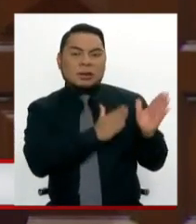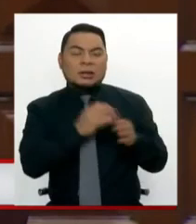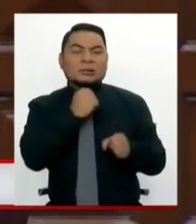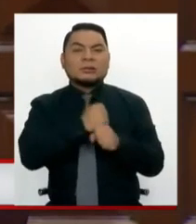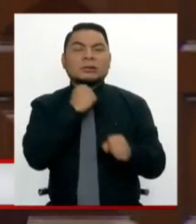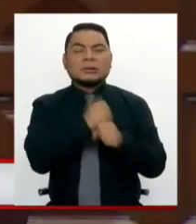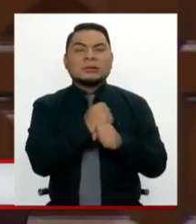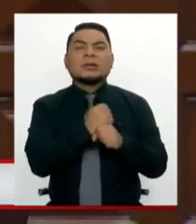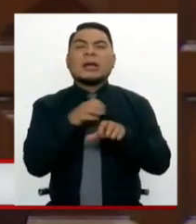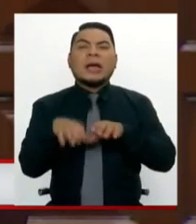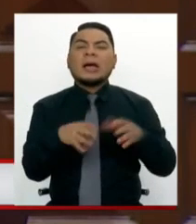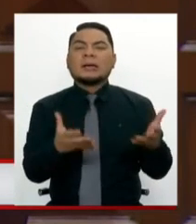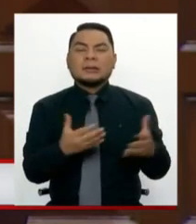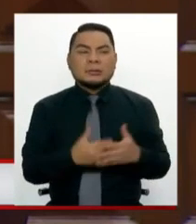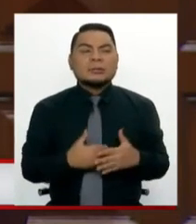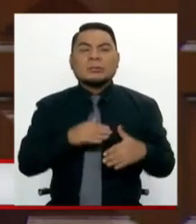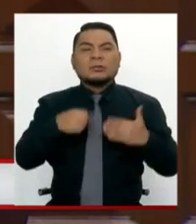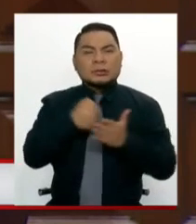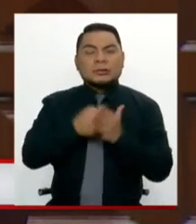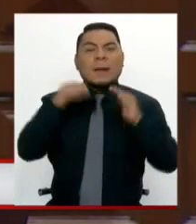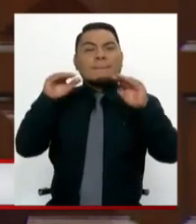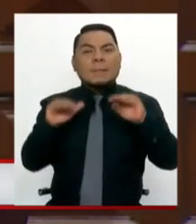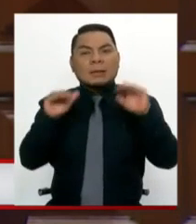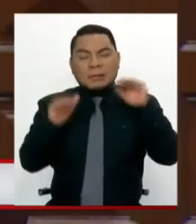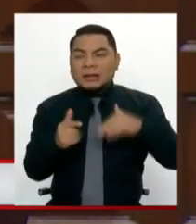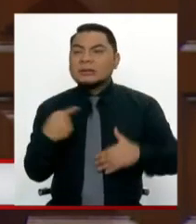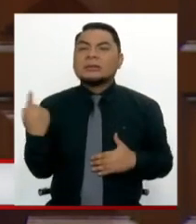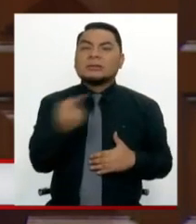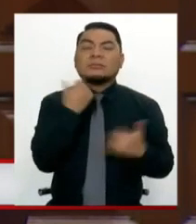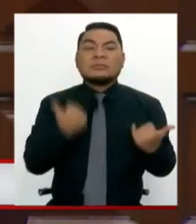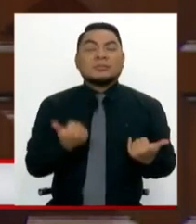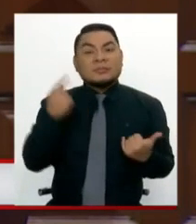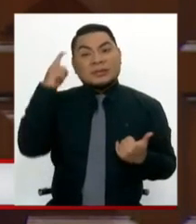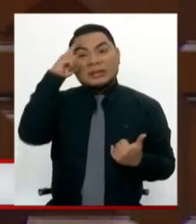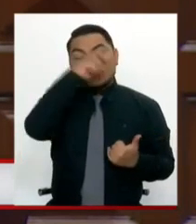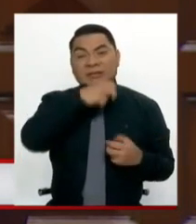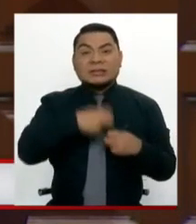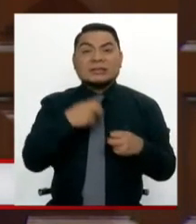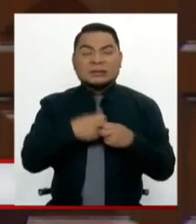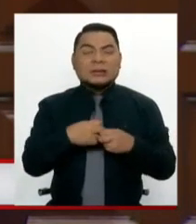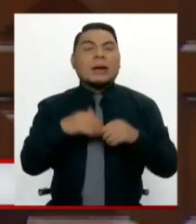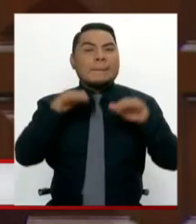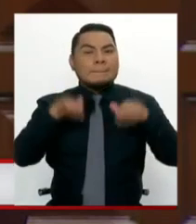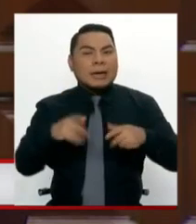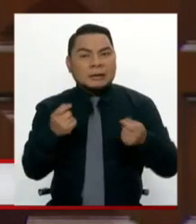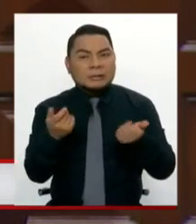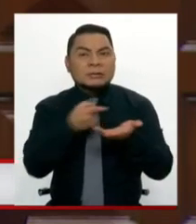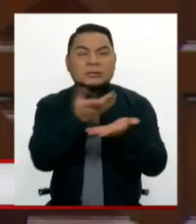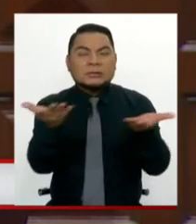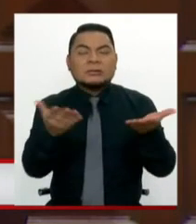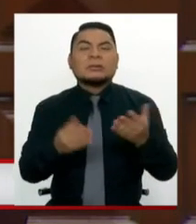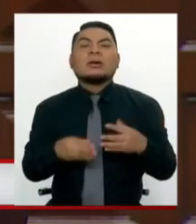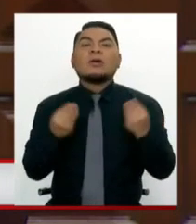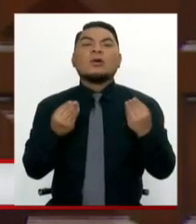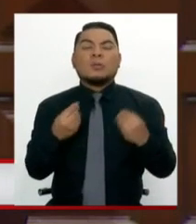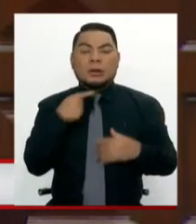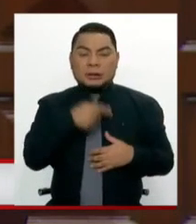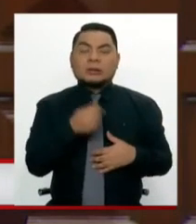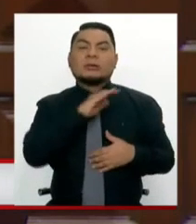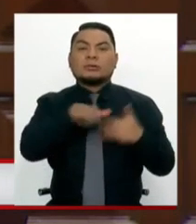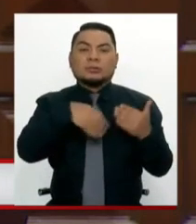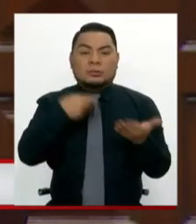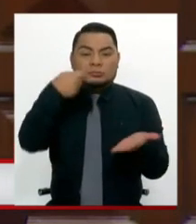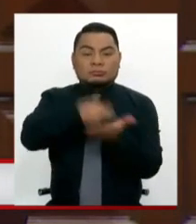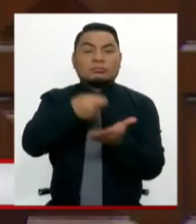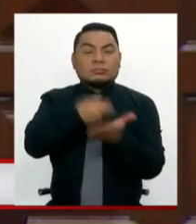para aminorar el impacto del actual contexto sobre los ciudadanos. A través del Fondo de